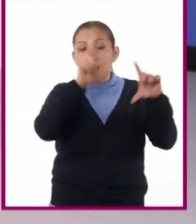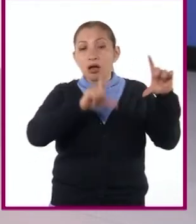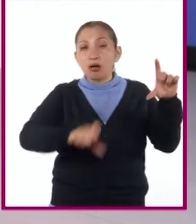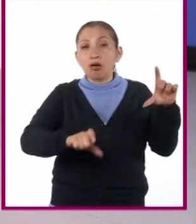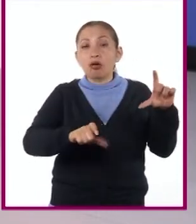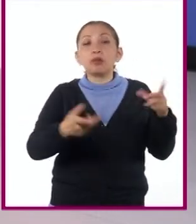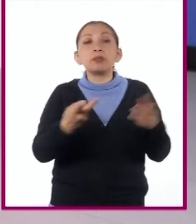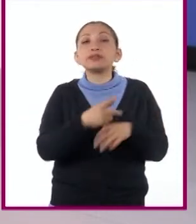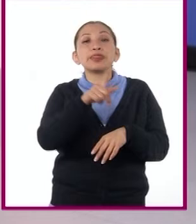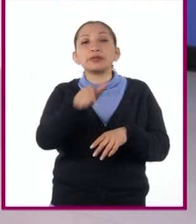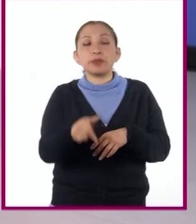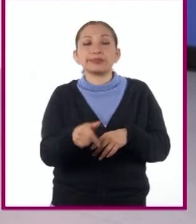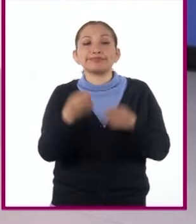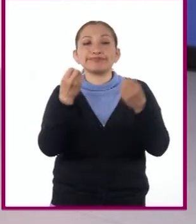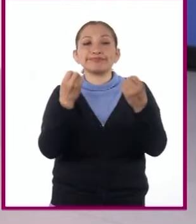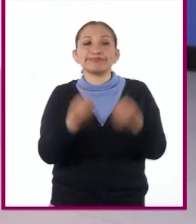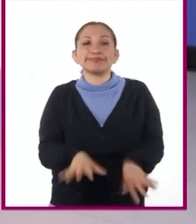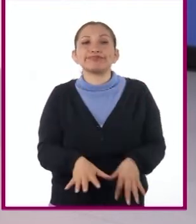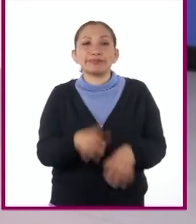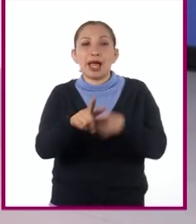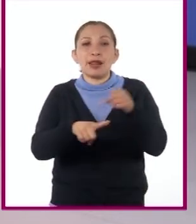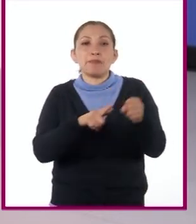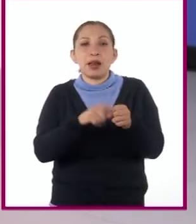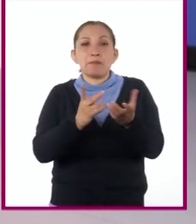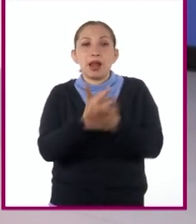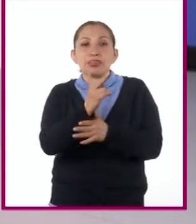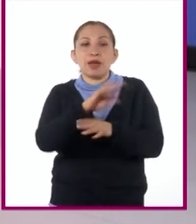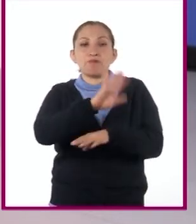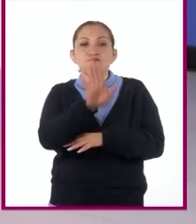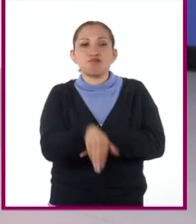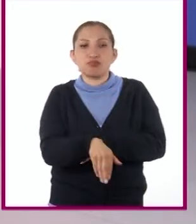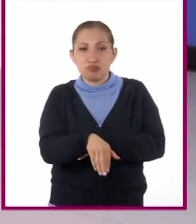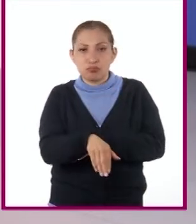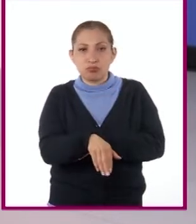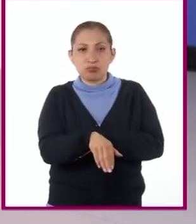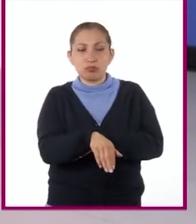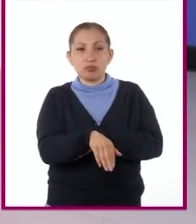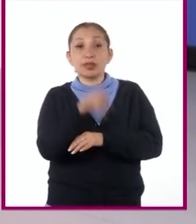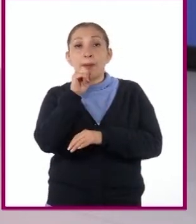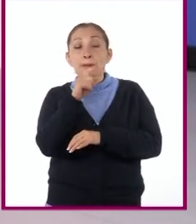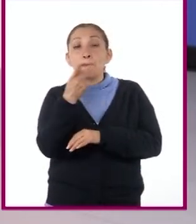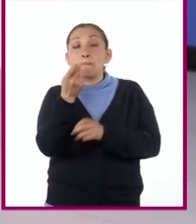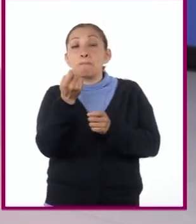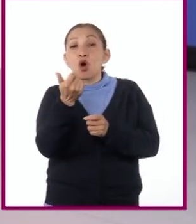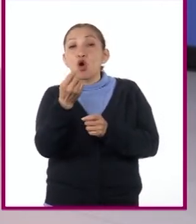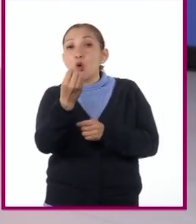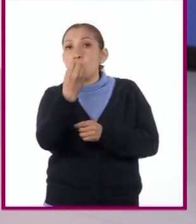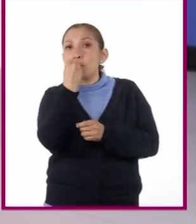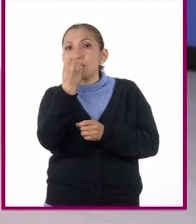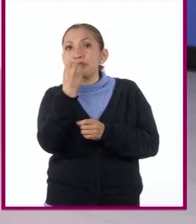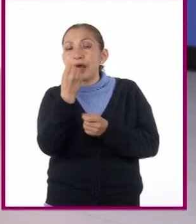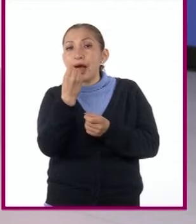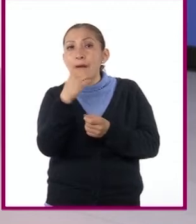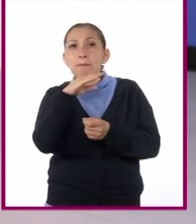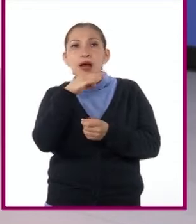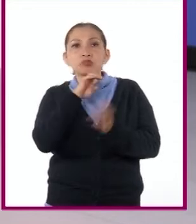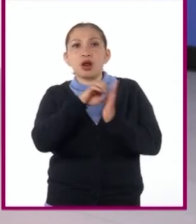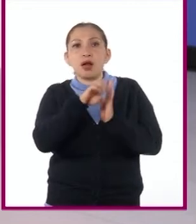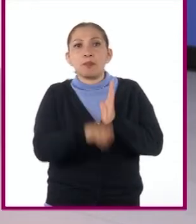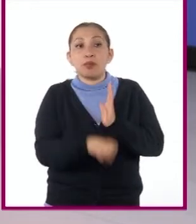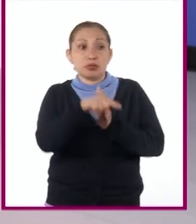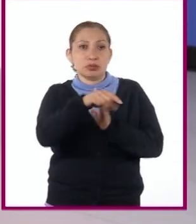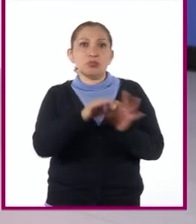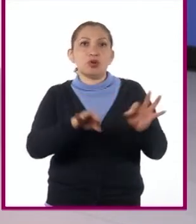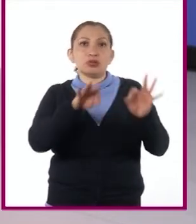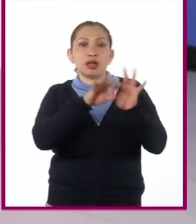como consecuencia la pérdida de la biodiversidad, pero también la poca producción de alimentos, como el maíz, base